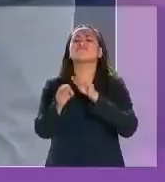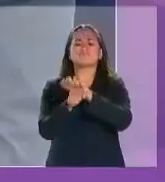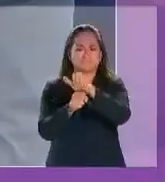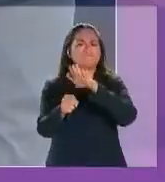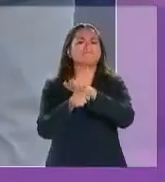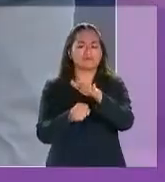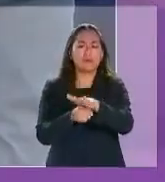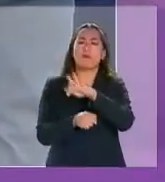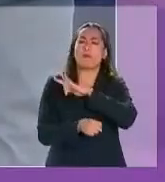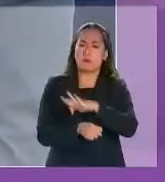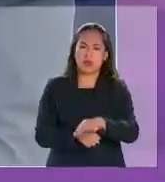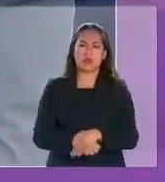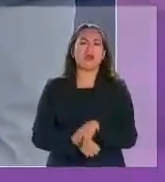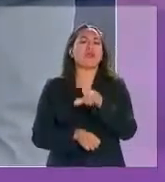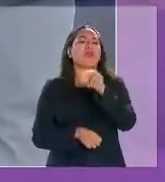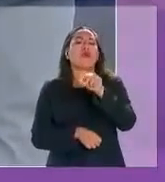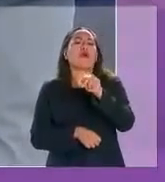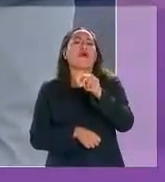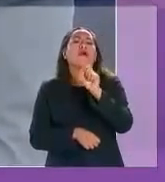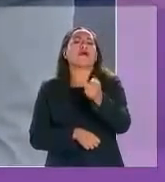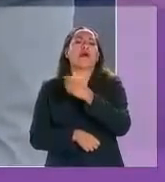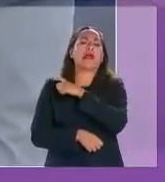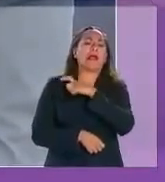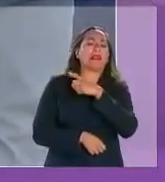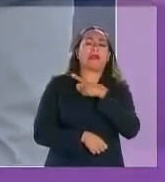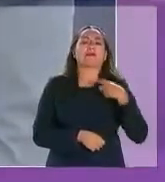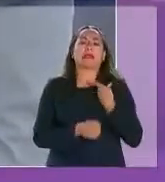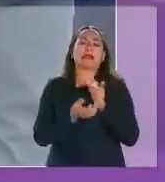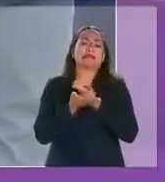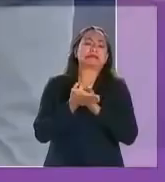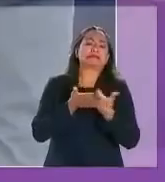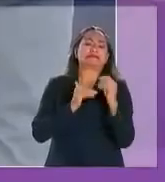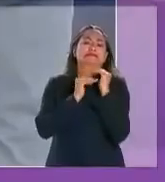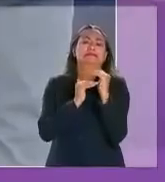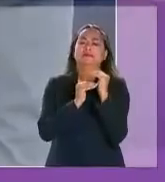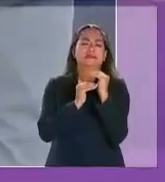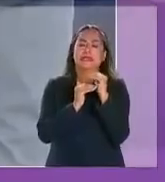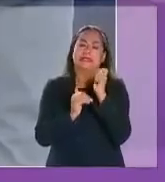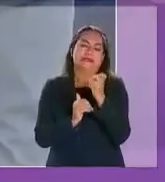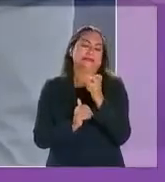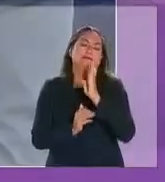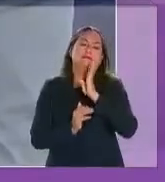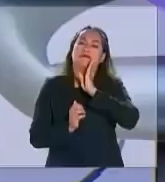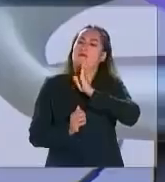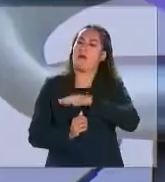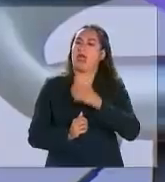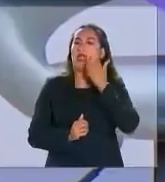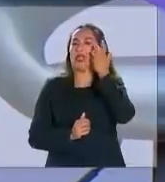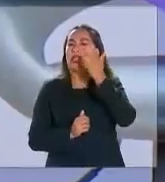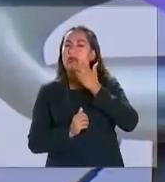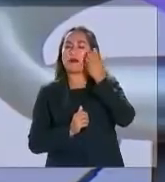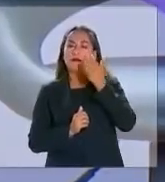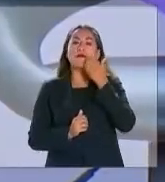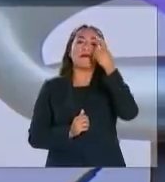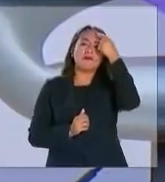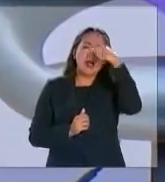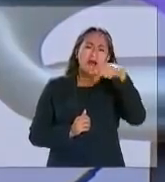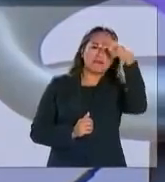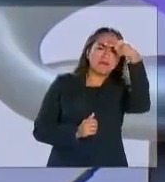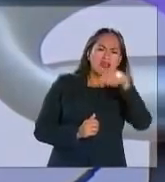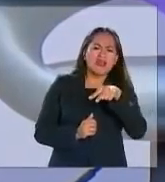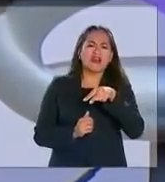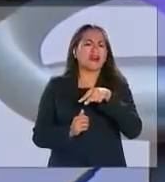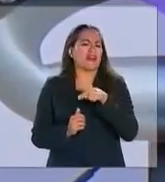debe existir el salario mínimo eso es una mafia en el tema de la condición económica de méxico